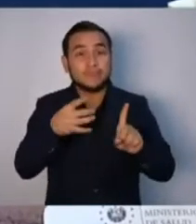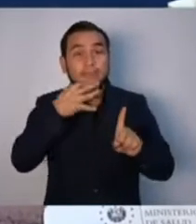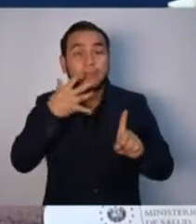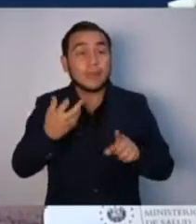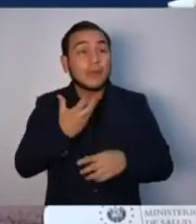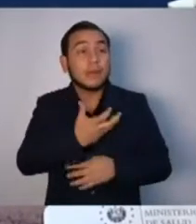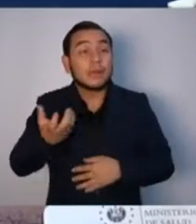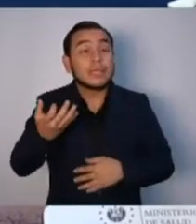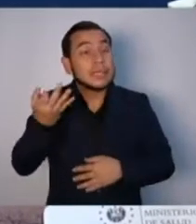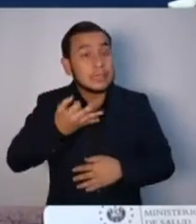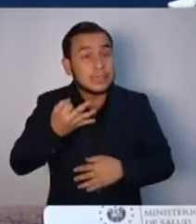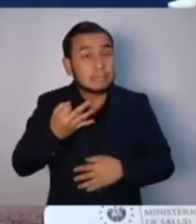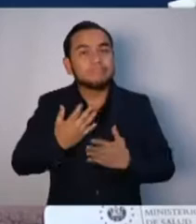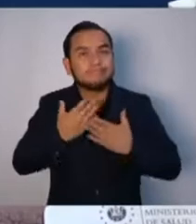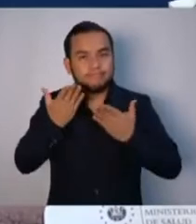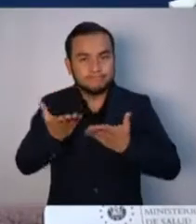a ustedes